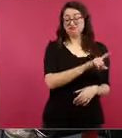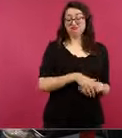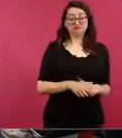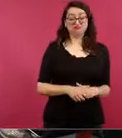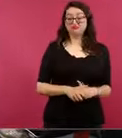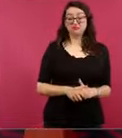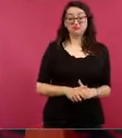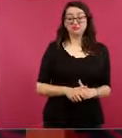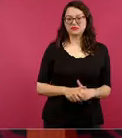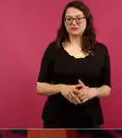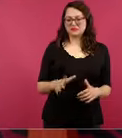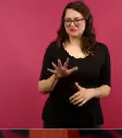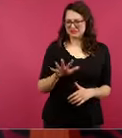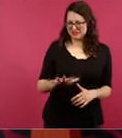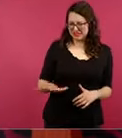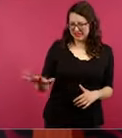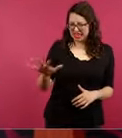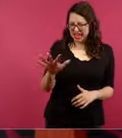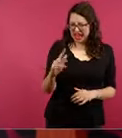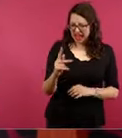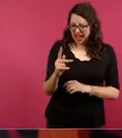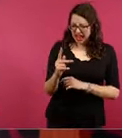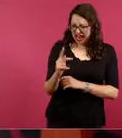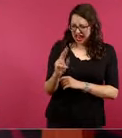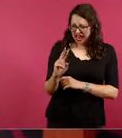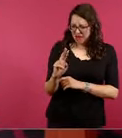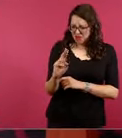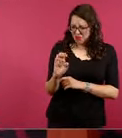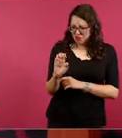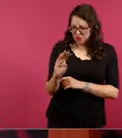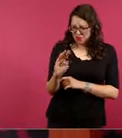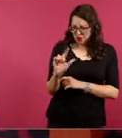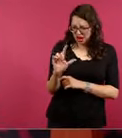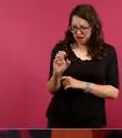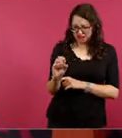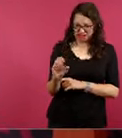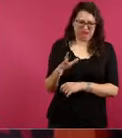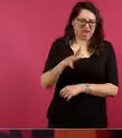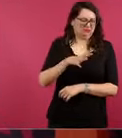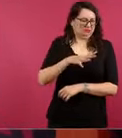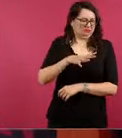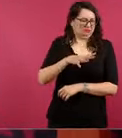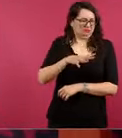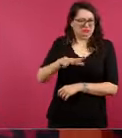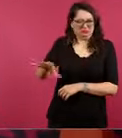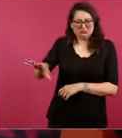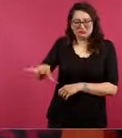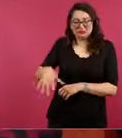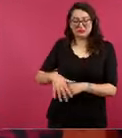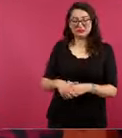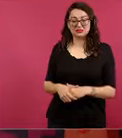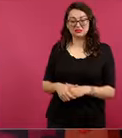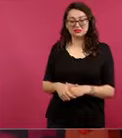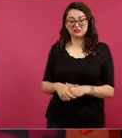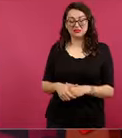no les importa el pueblo, no le tienen amor al pueblo. Por eso somos